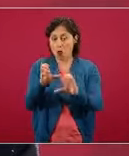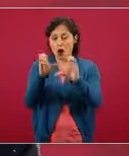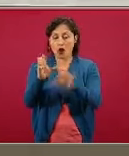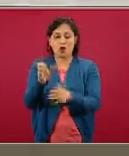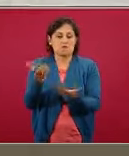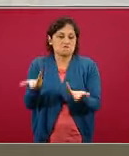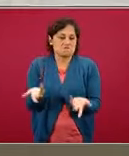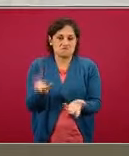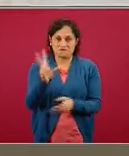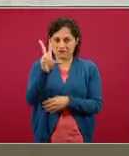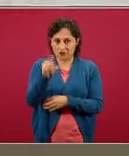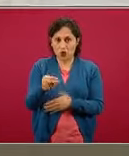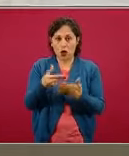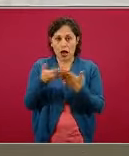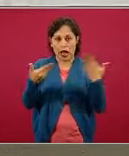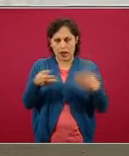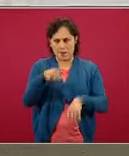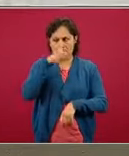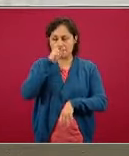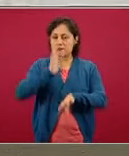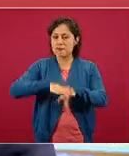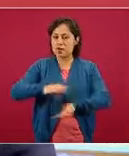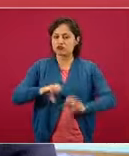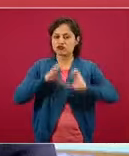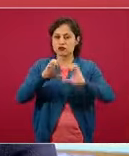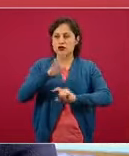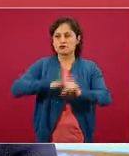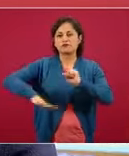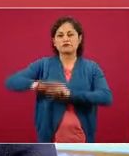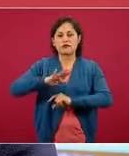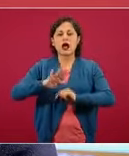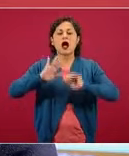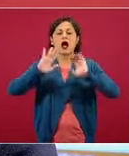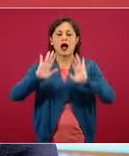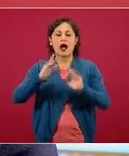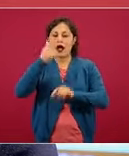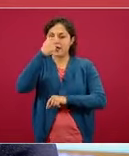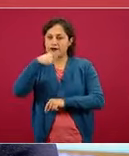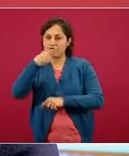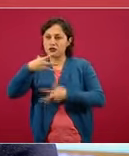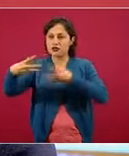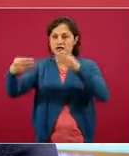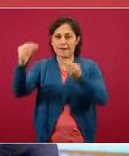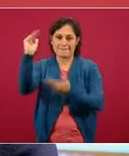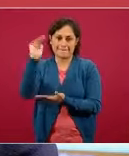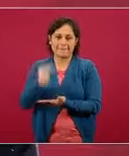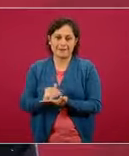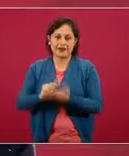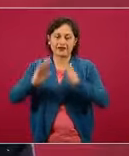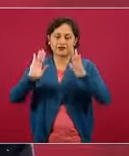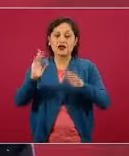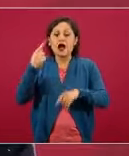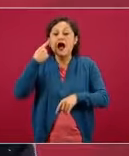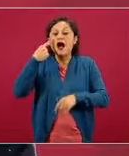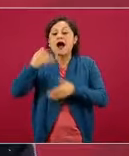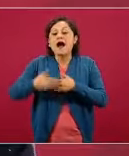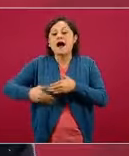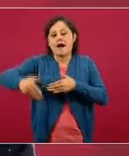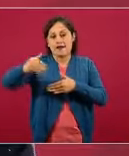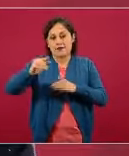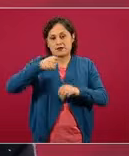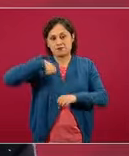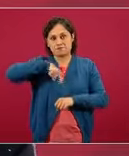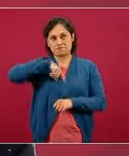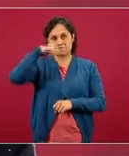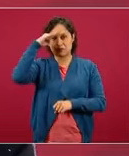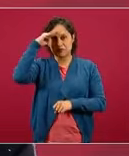intensidad, que van a contribuir también a frenar y disminuir los contagios por influenza. Pero vamos a irlo viendo en la medida que